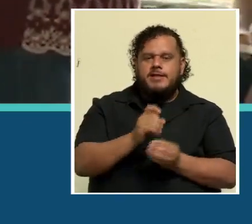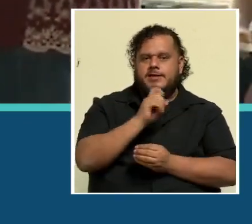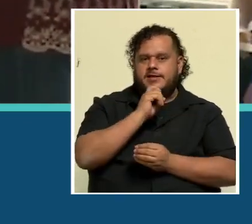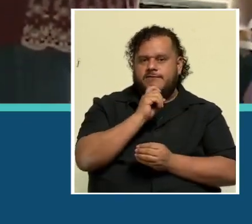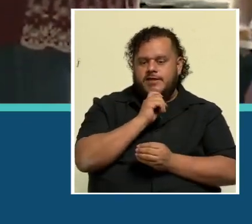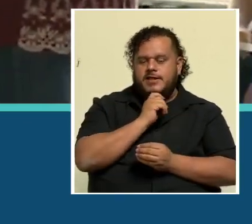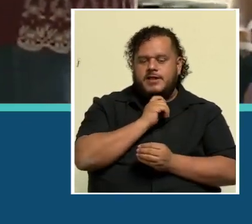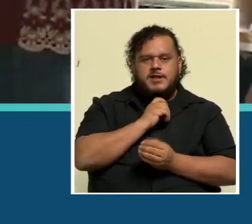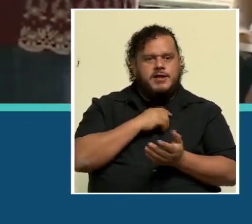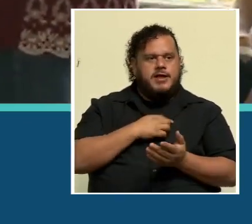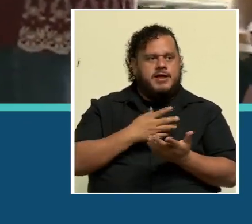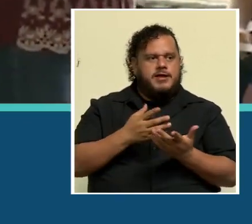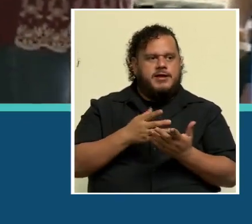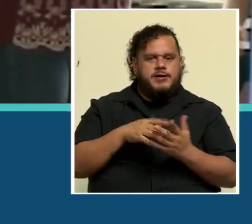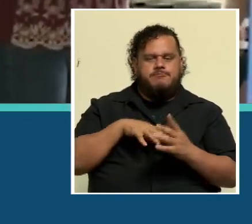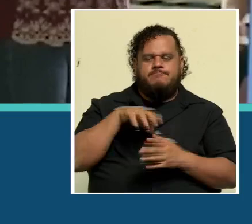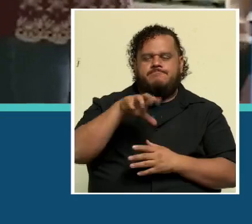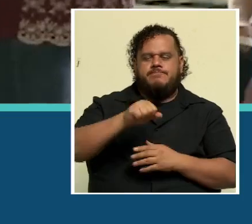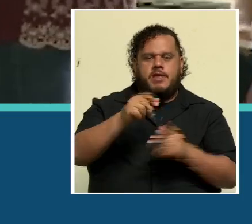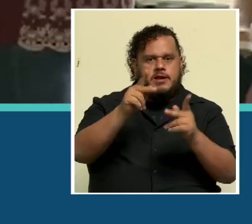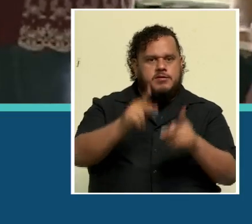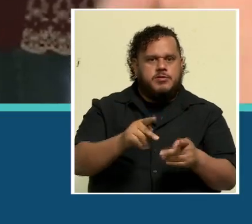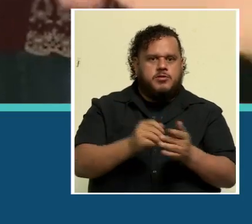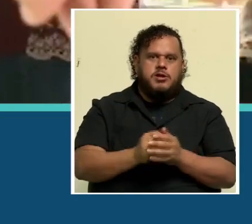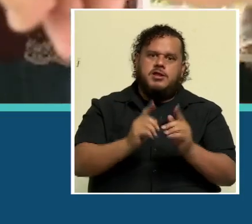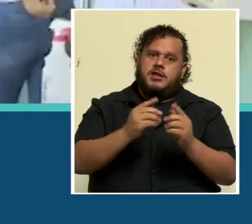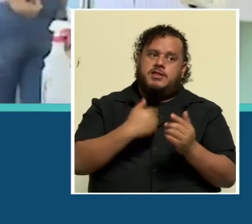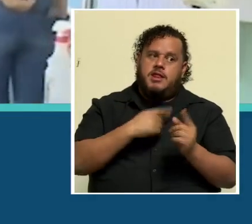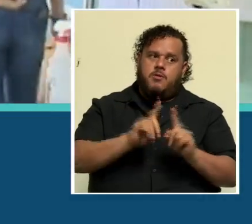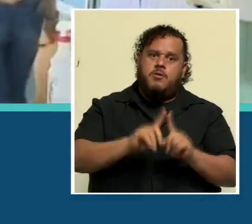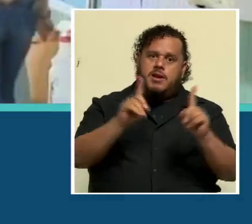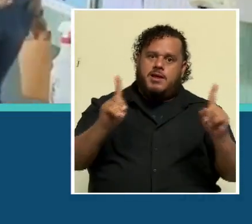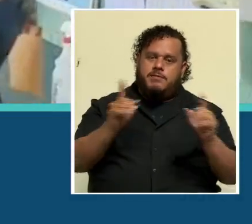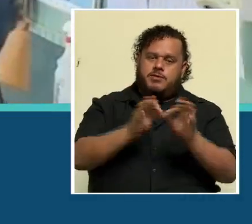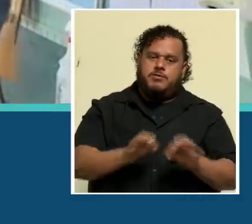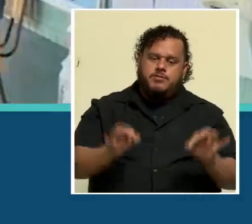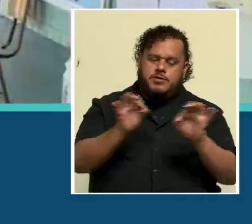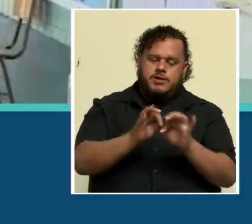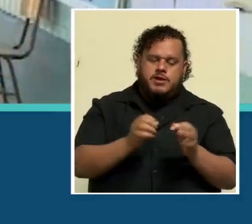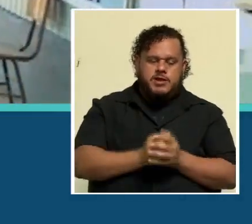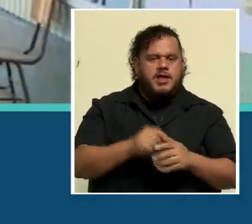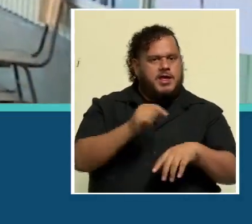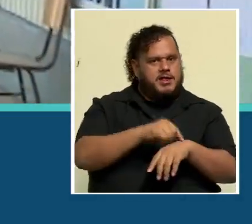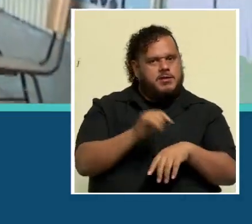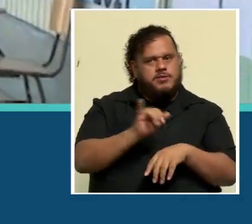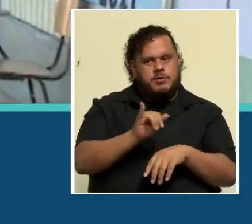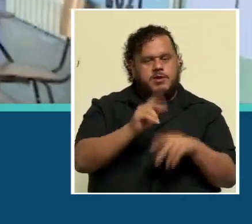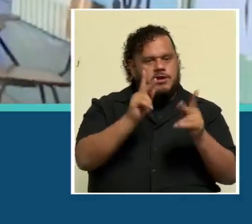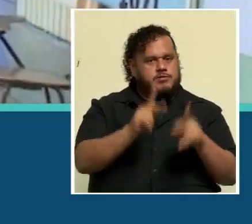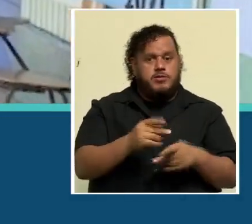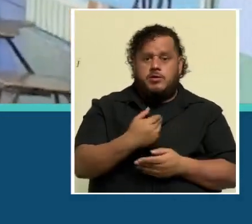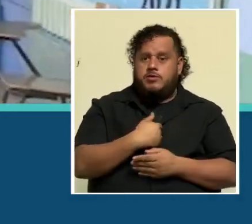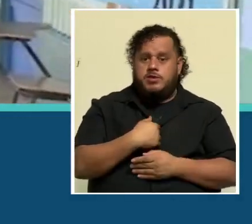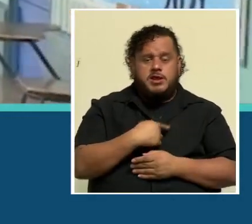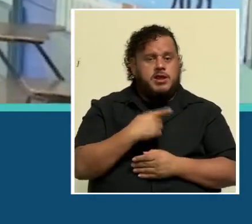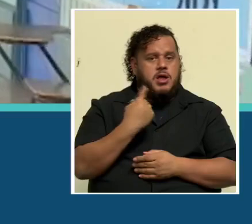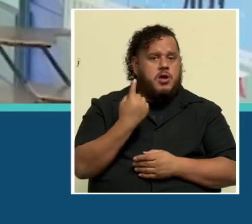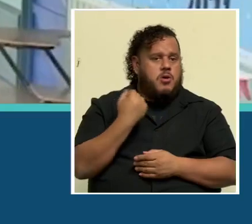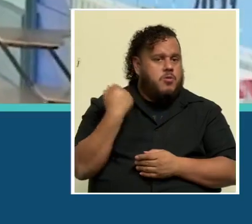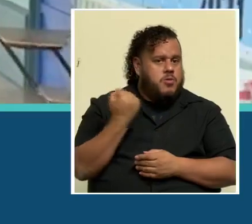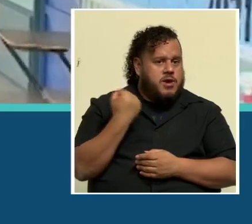una posición tan distante, ¿verdad? Y de un alejamiento importante. En tiempos en que además las personas no tienen una